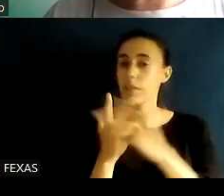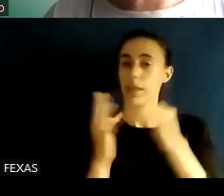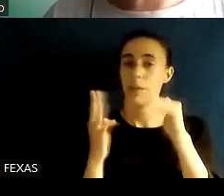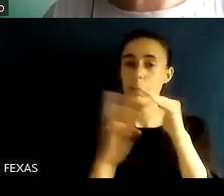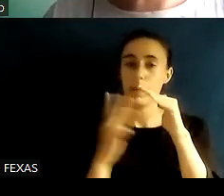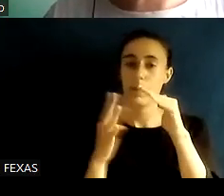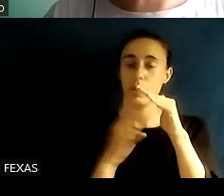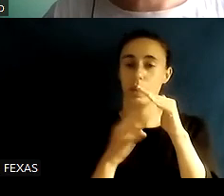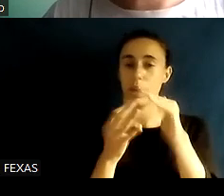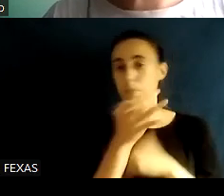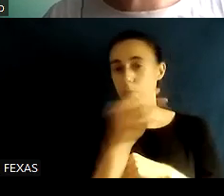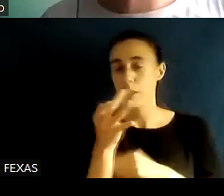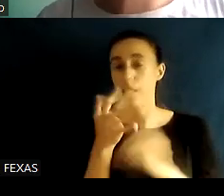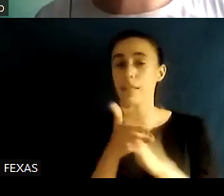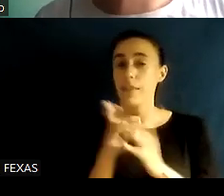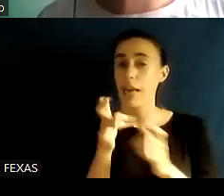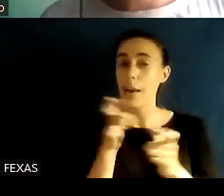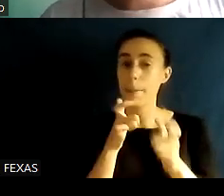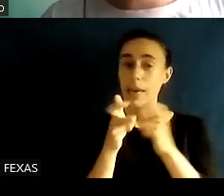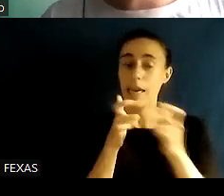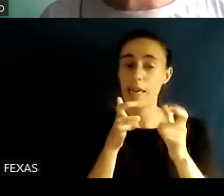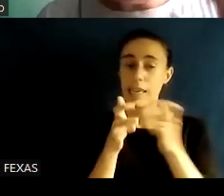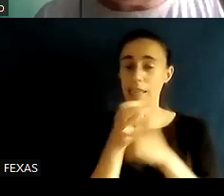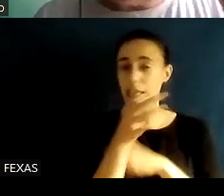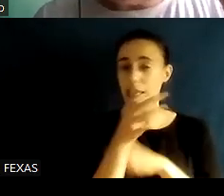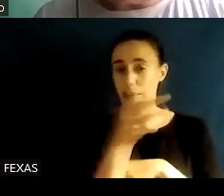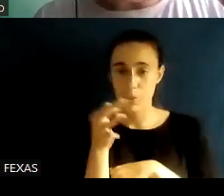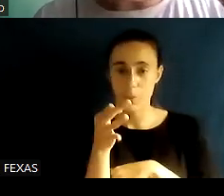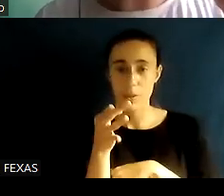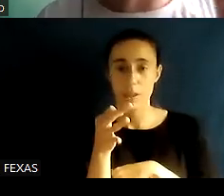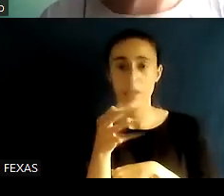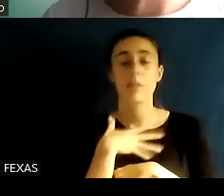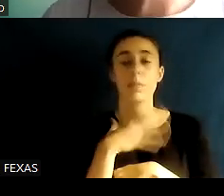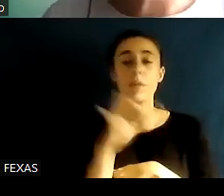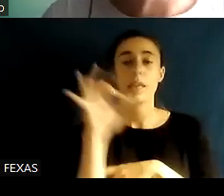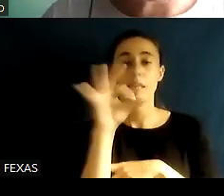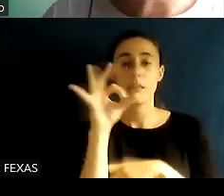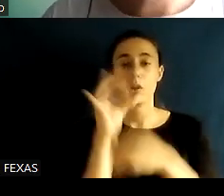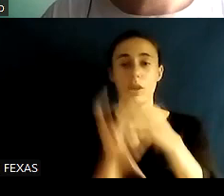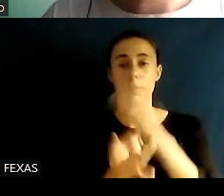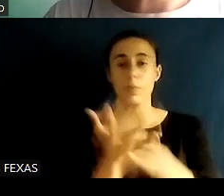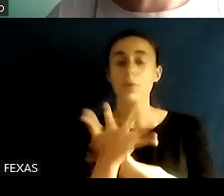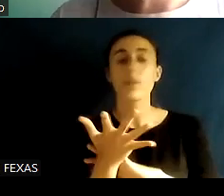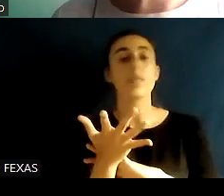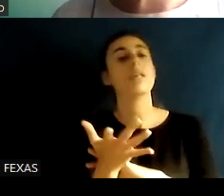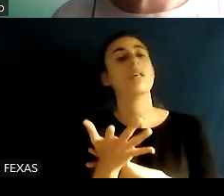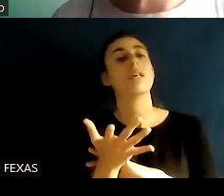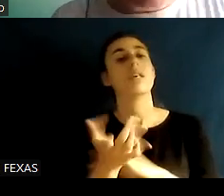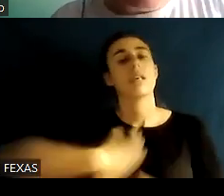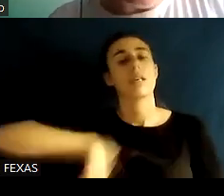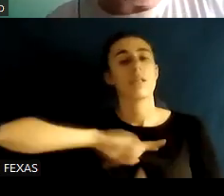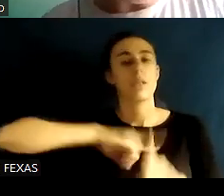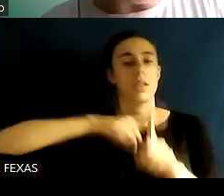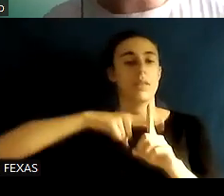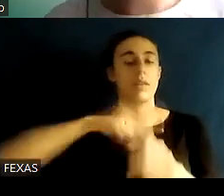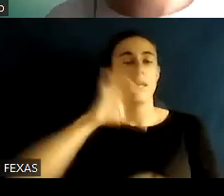adecuada, una serie de bacterias adecuadas nos va a asegurar una producción de serotonina y, por lo tanto, va a impedir niveles bajos de